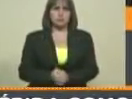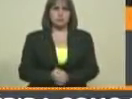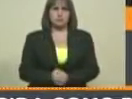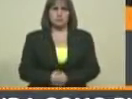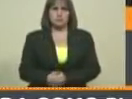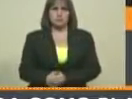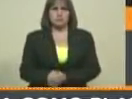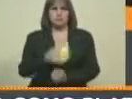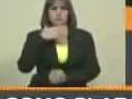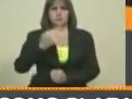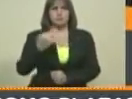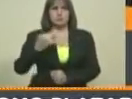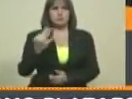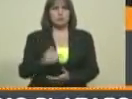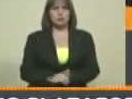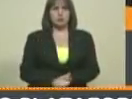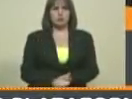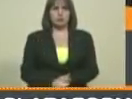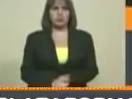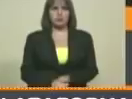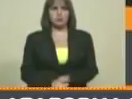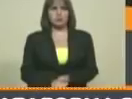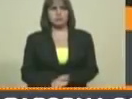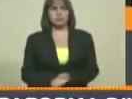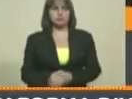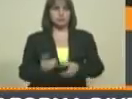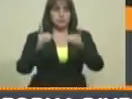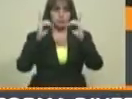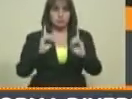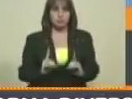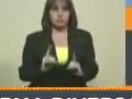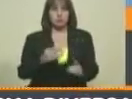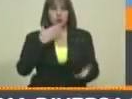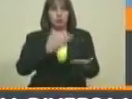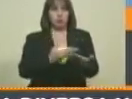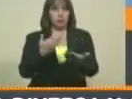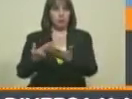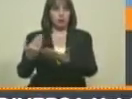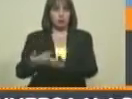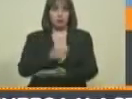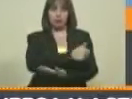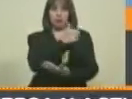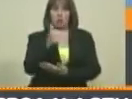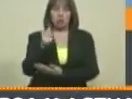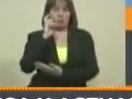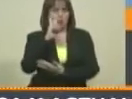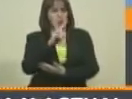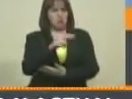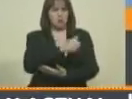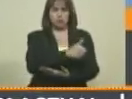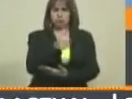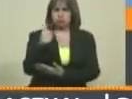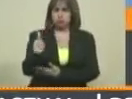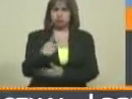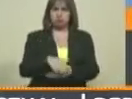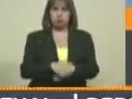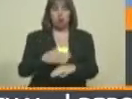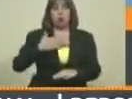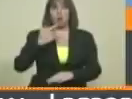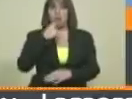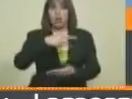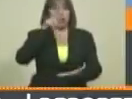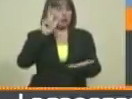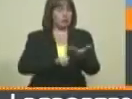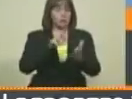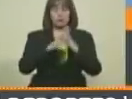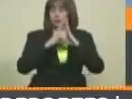de la verdad. Y las decisiones que ustedes me proponen, vamos a verla una por una, de por sí les puedo decir aprobadas